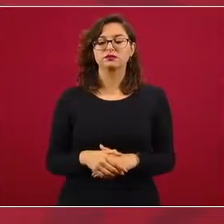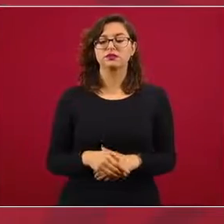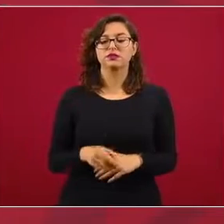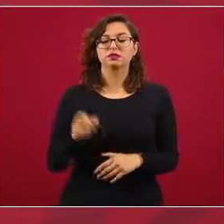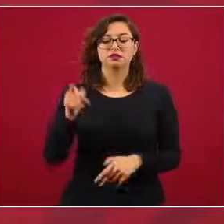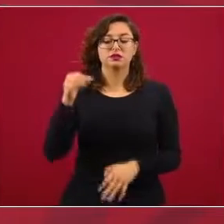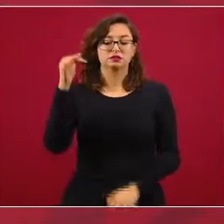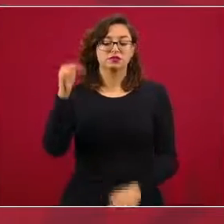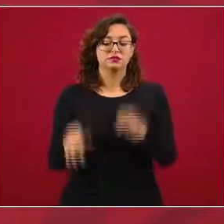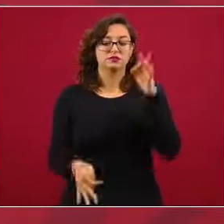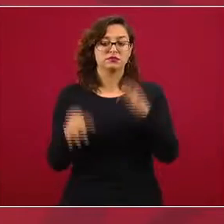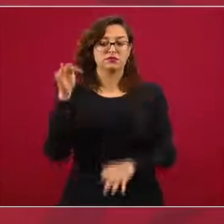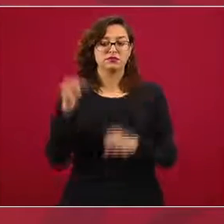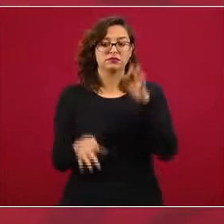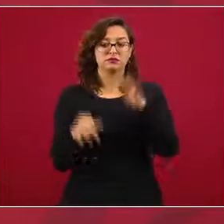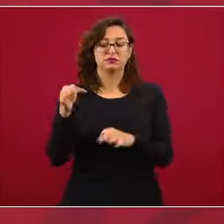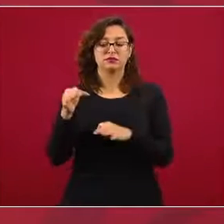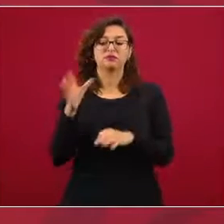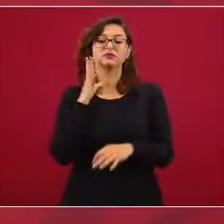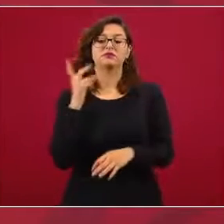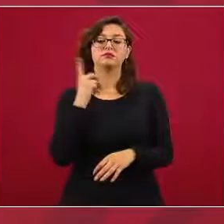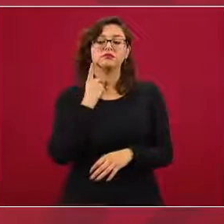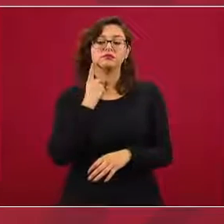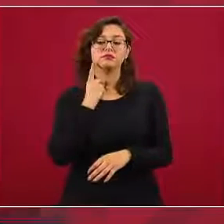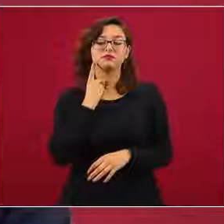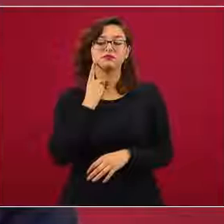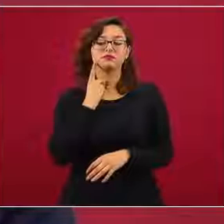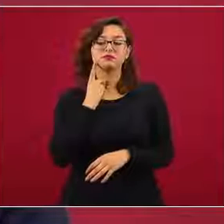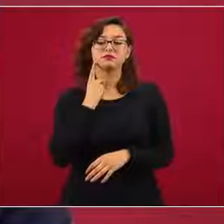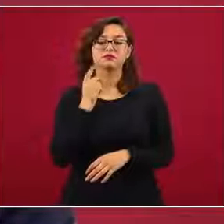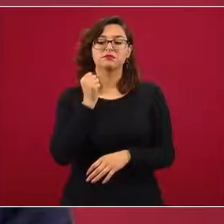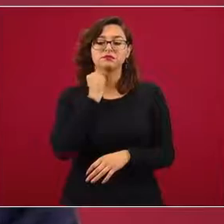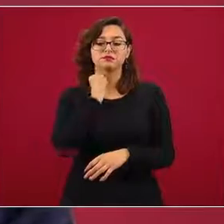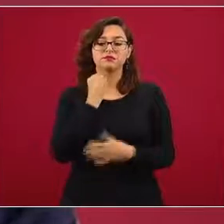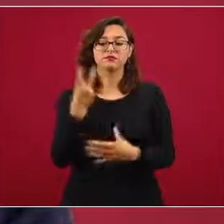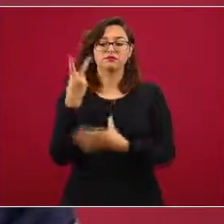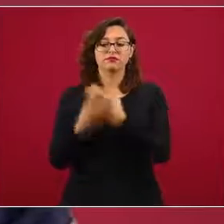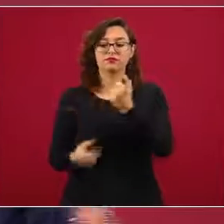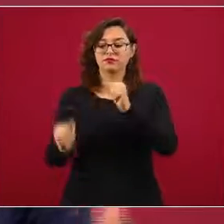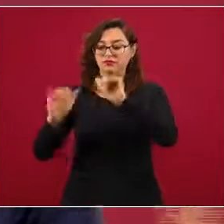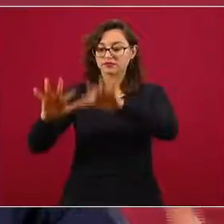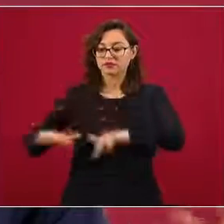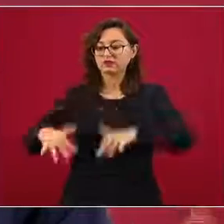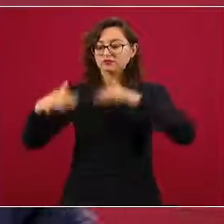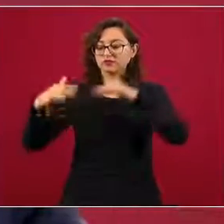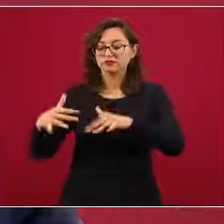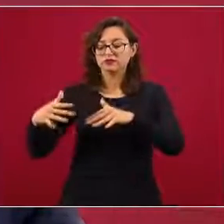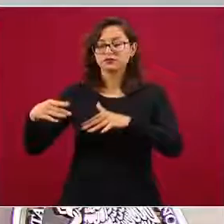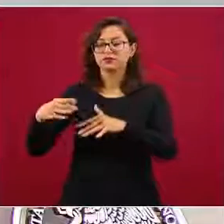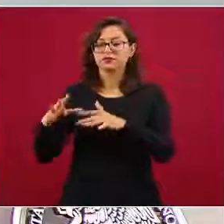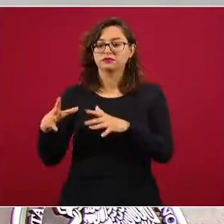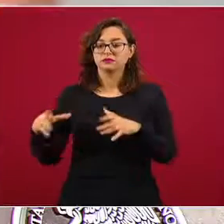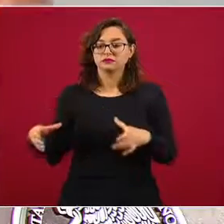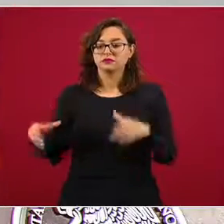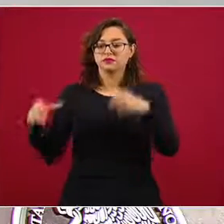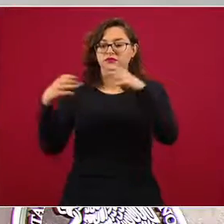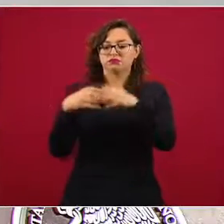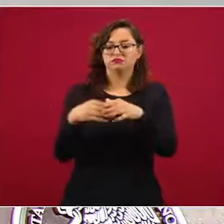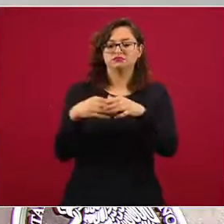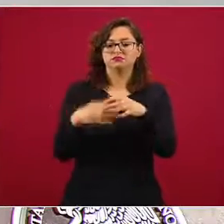tribunal del Congreso, que se constituyó para juzgarlo,